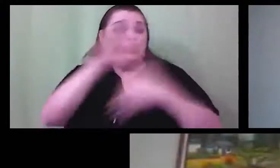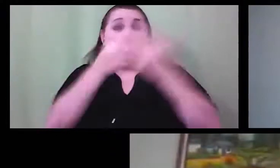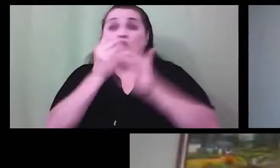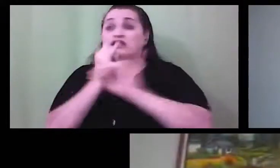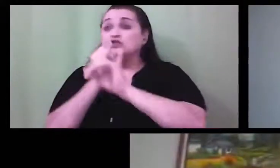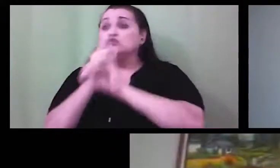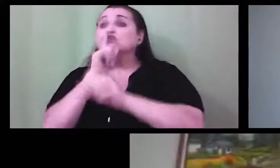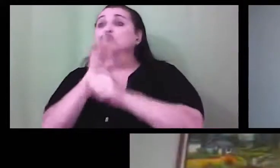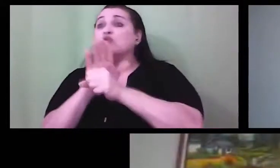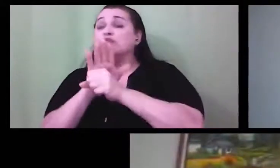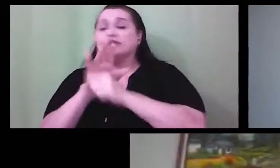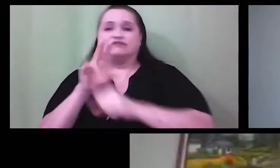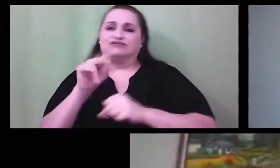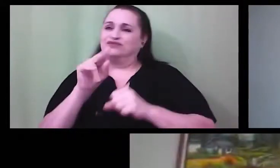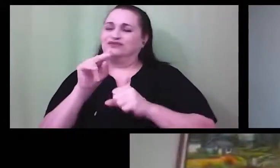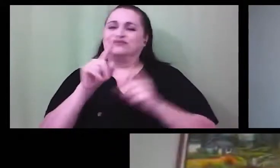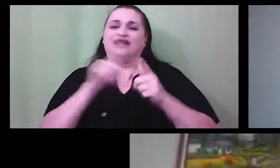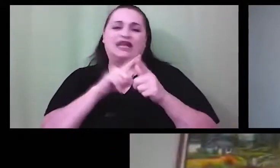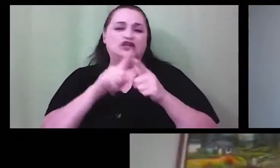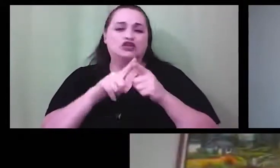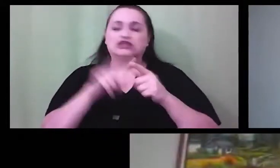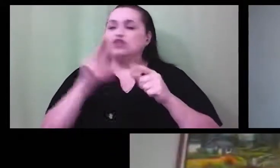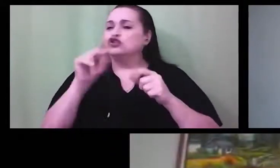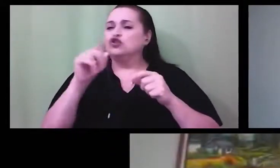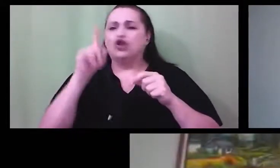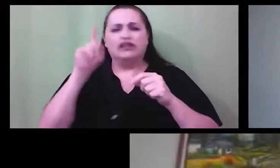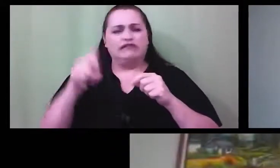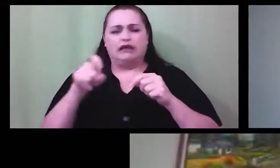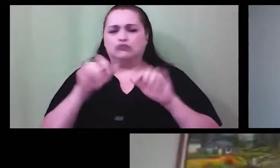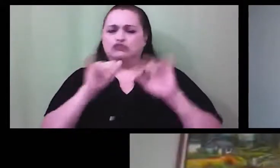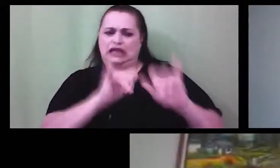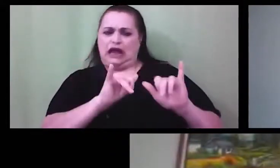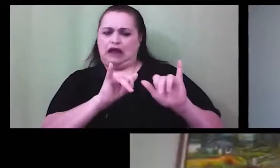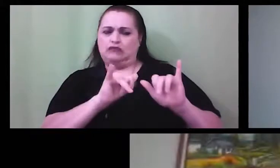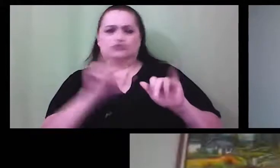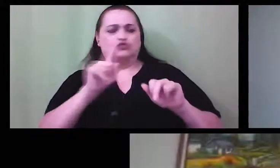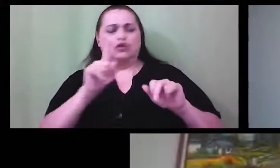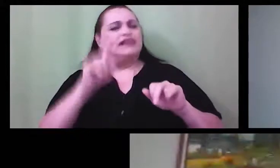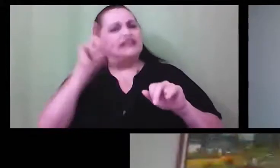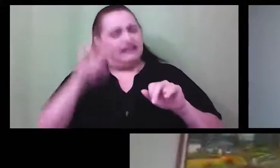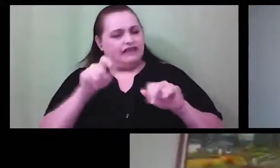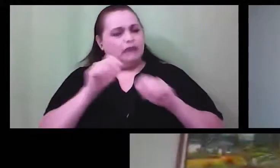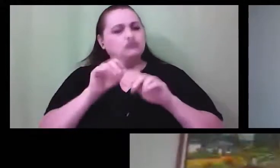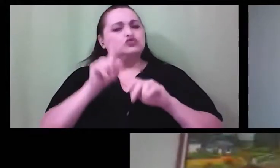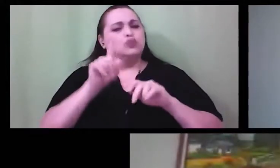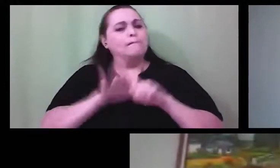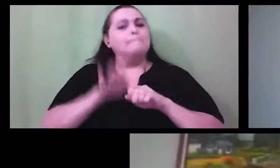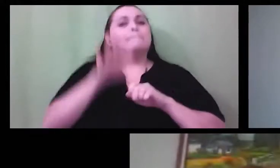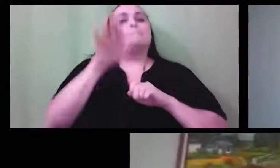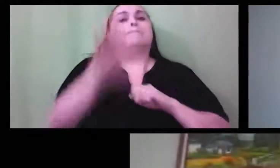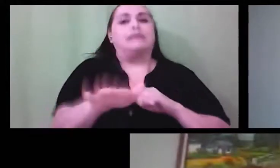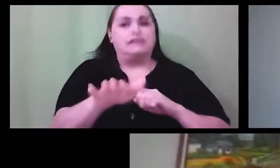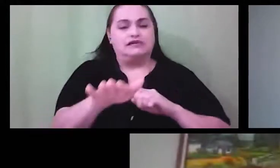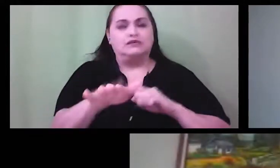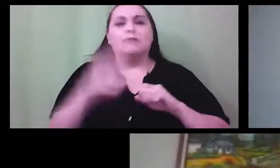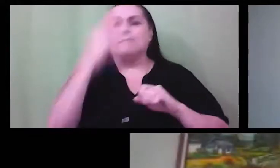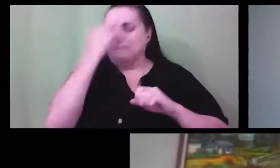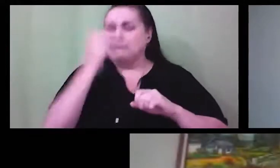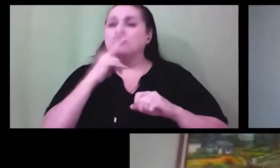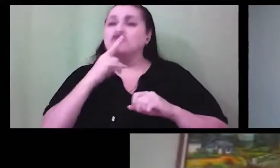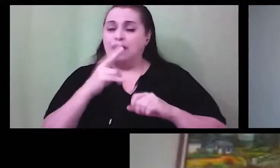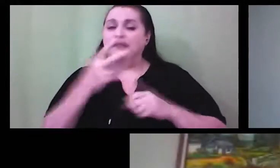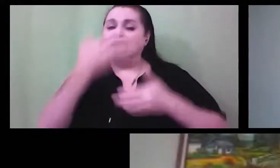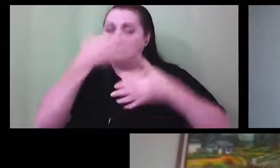cumplen. ¿Verdad? Entonces, no tenemos que quedarnos solamente ahí, tenemos que ir un paso más allá para que realmente la